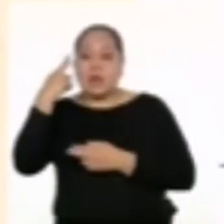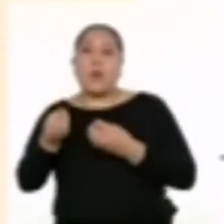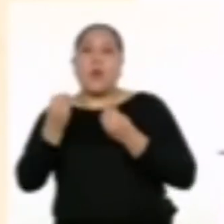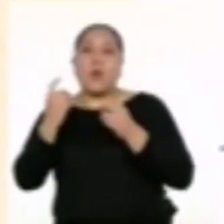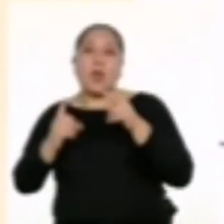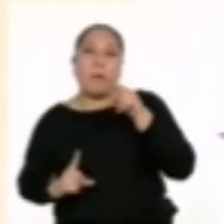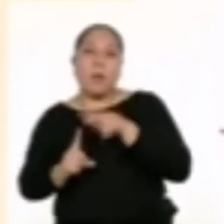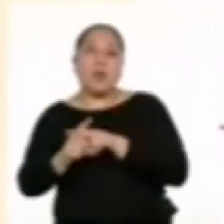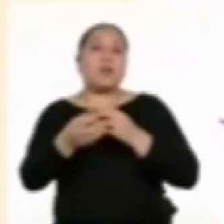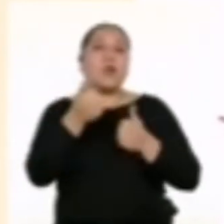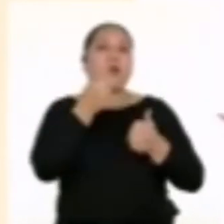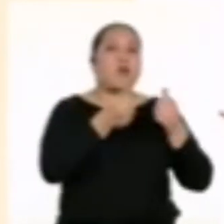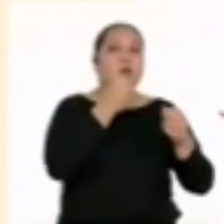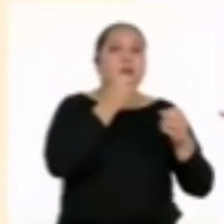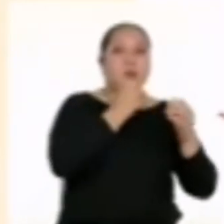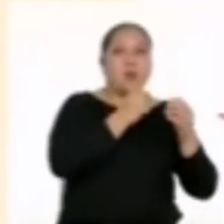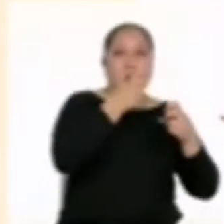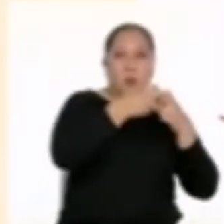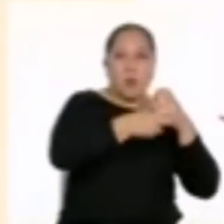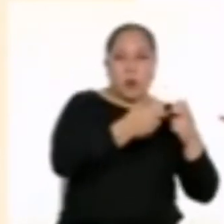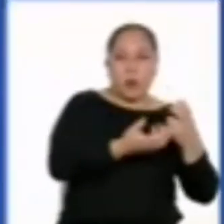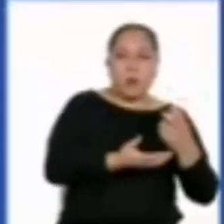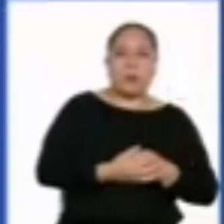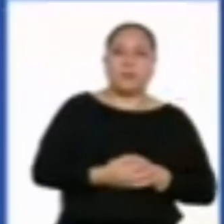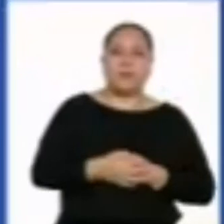los objetivos de nuestro plan de mejora.